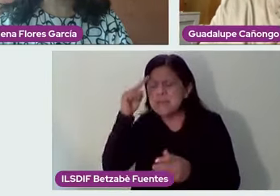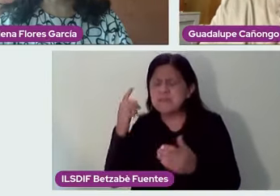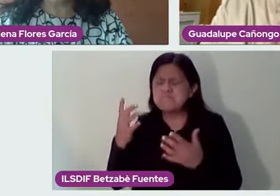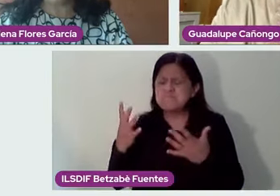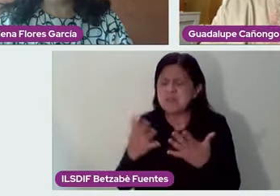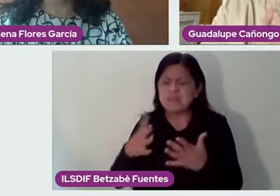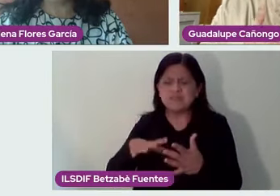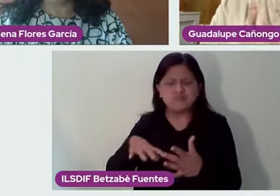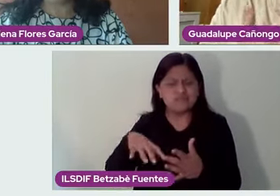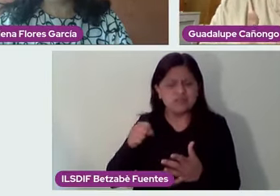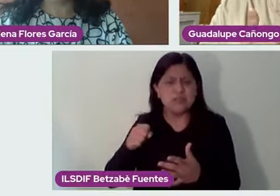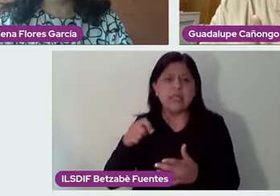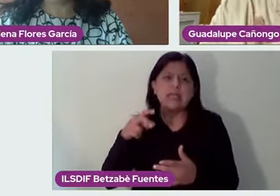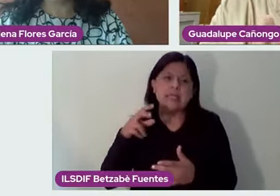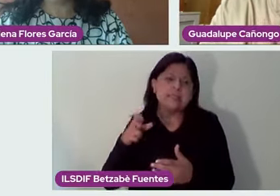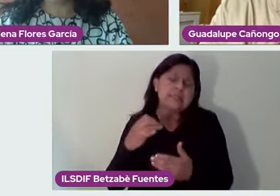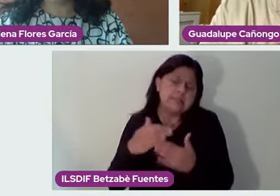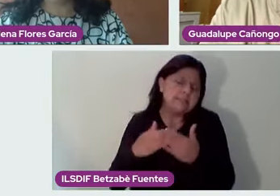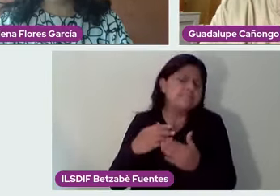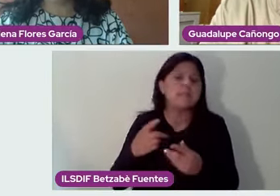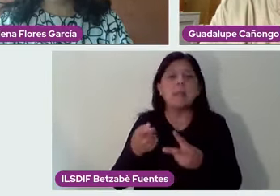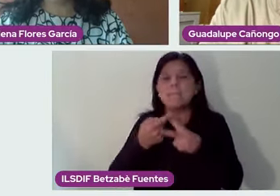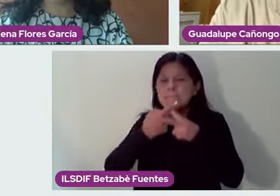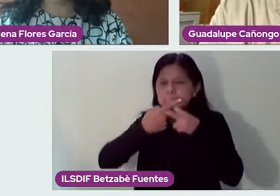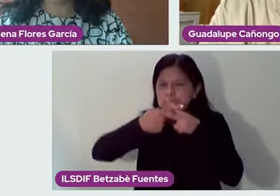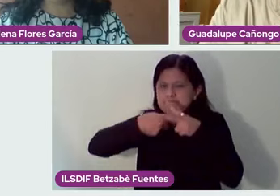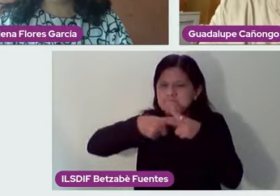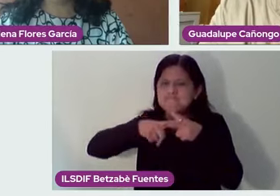¿no? Incipiente, estamos